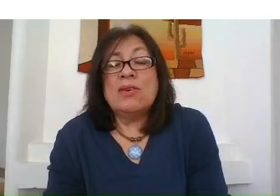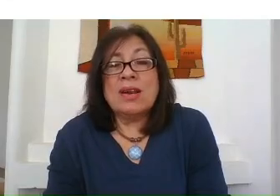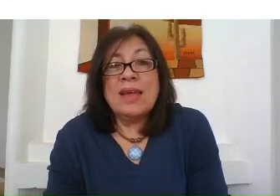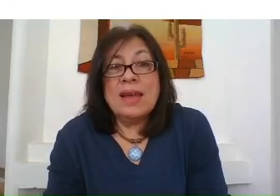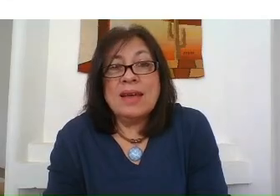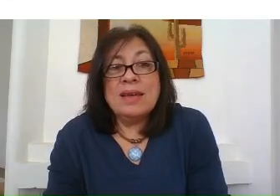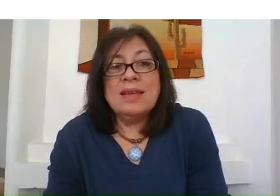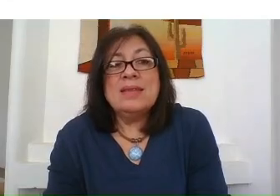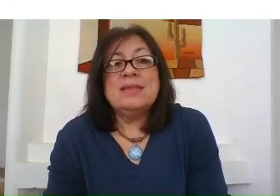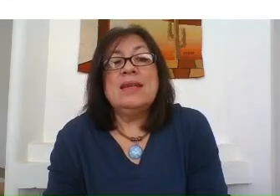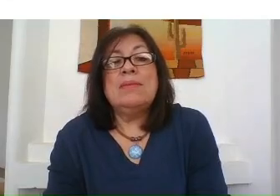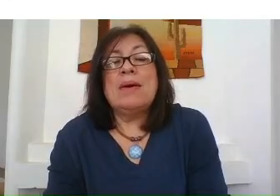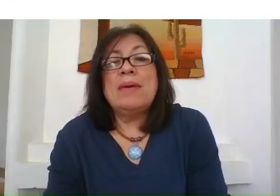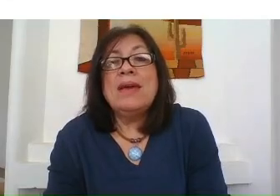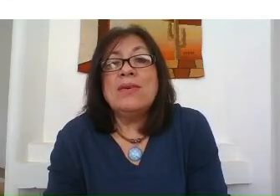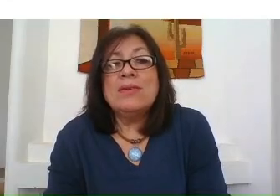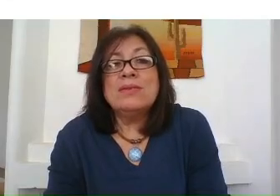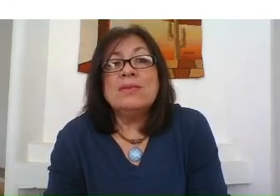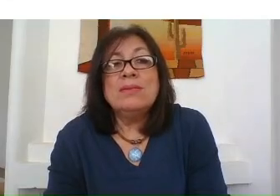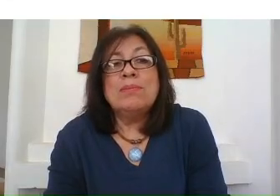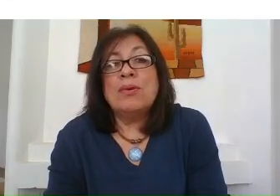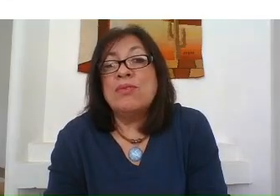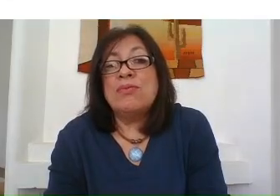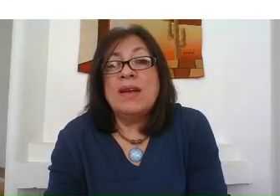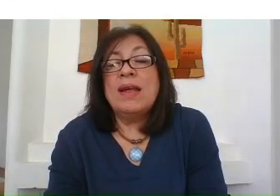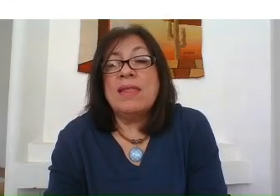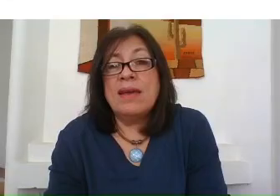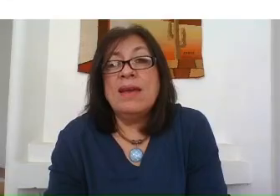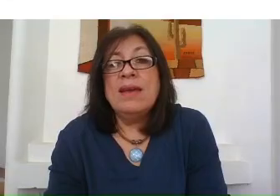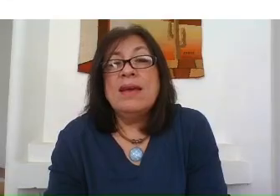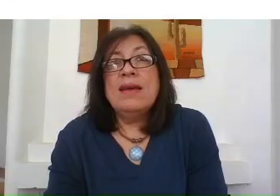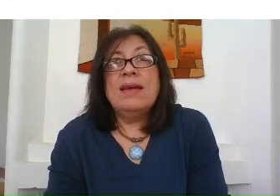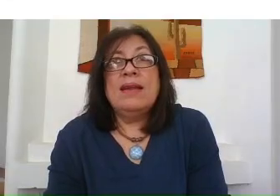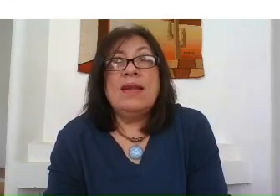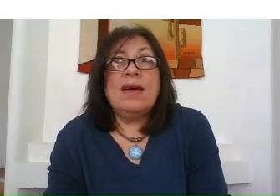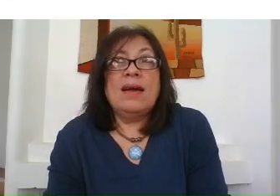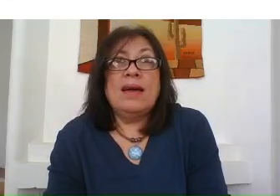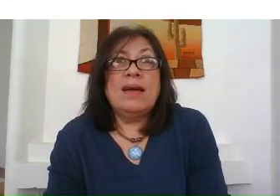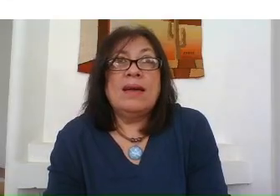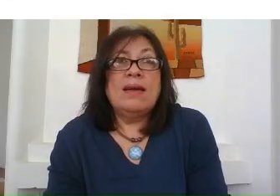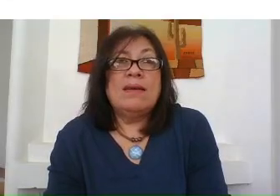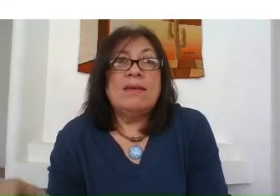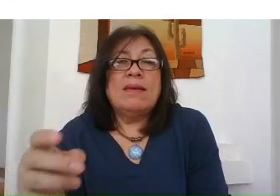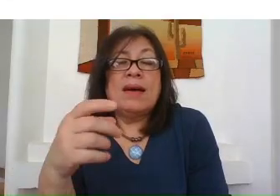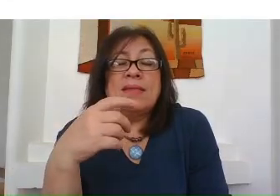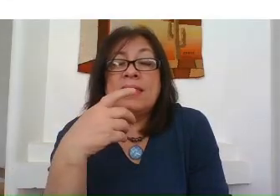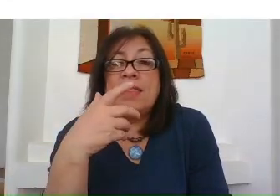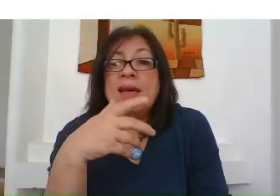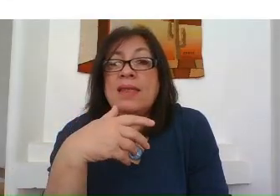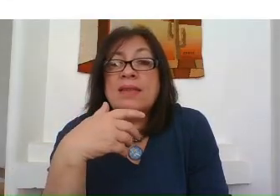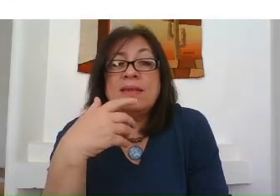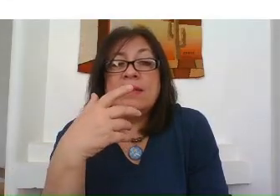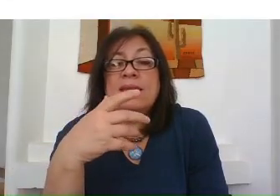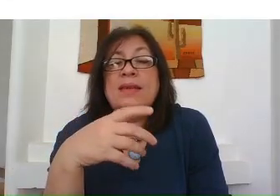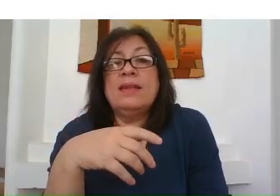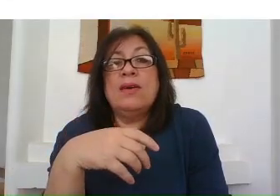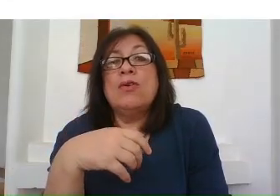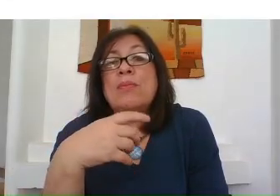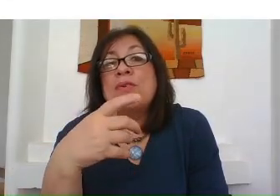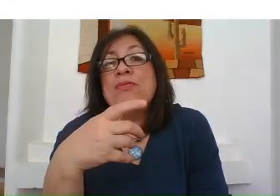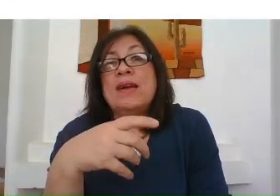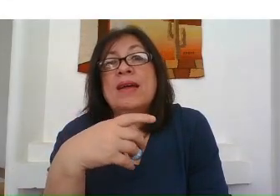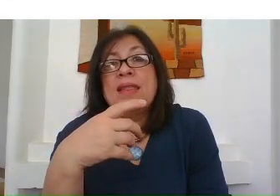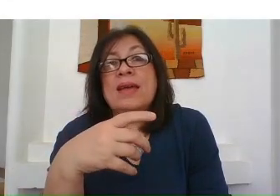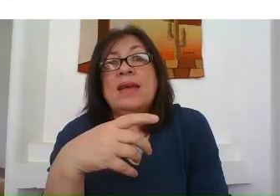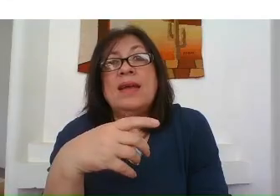La cialorrea, es decir, el babeo, por fuera de la cantidad